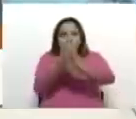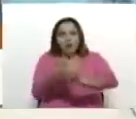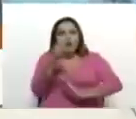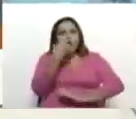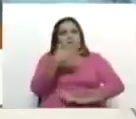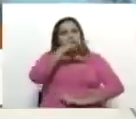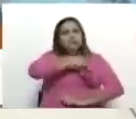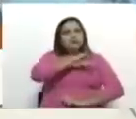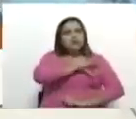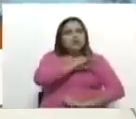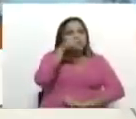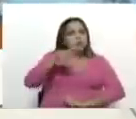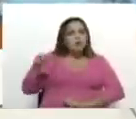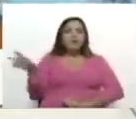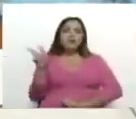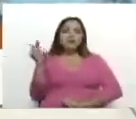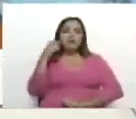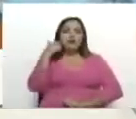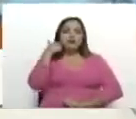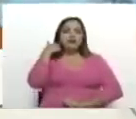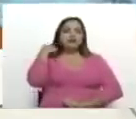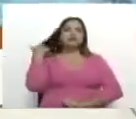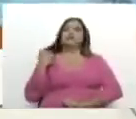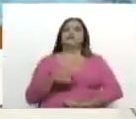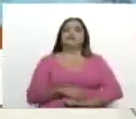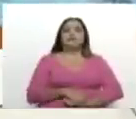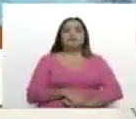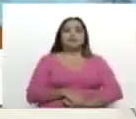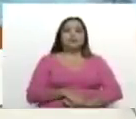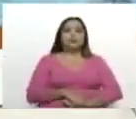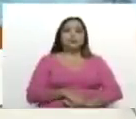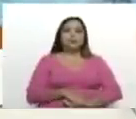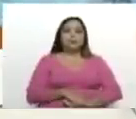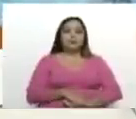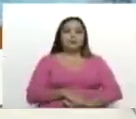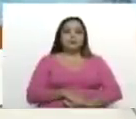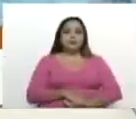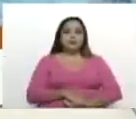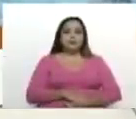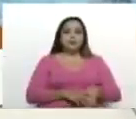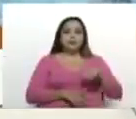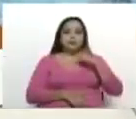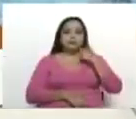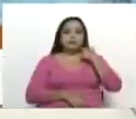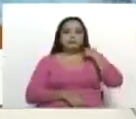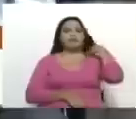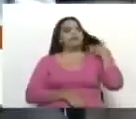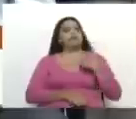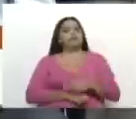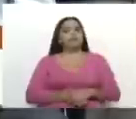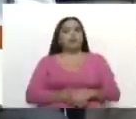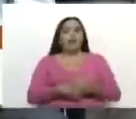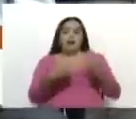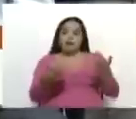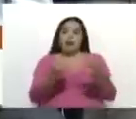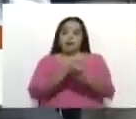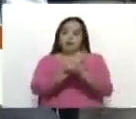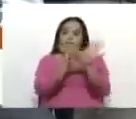de Venezuela como ya resulta obvio